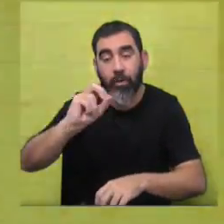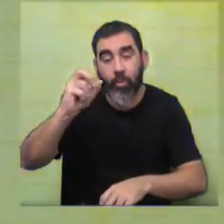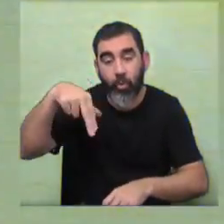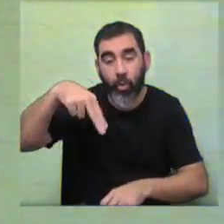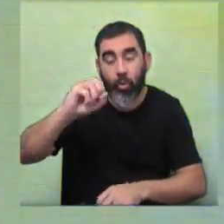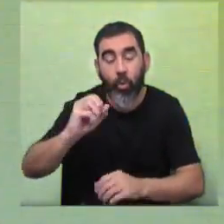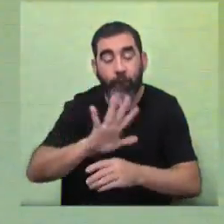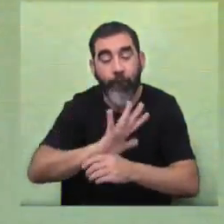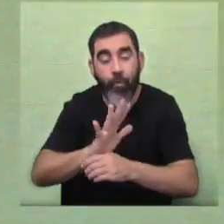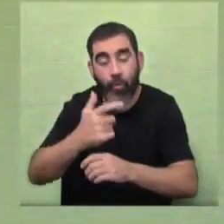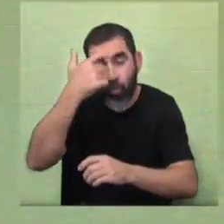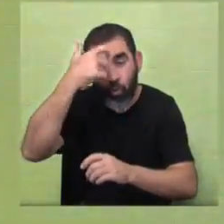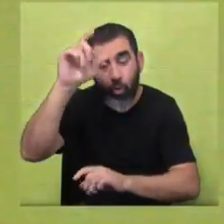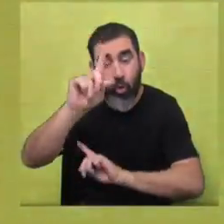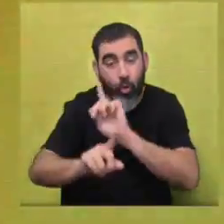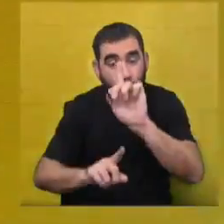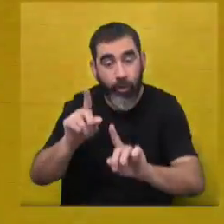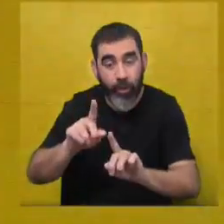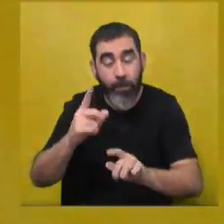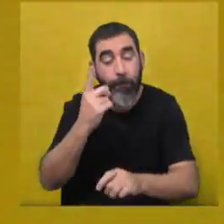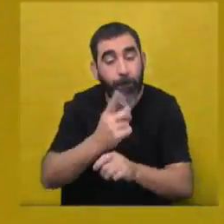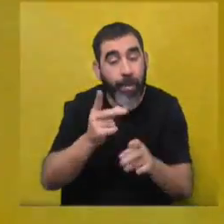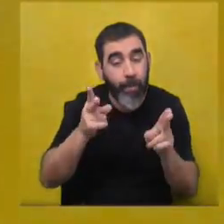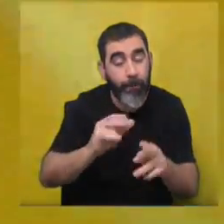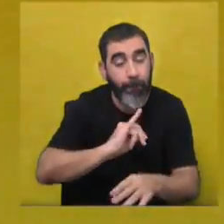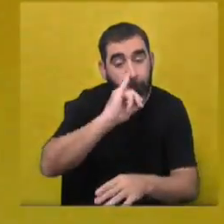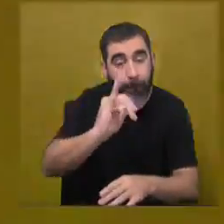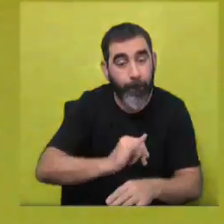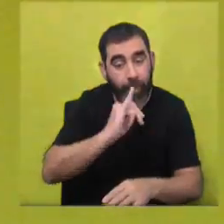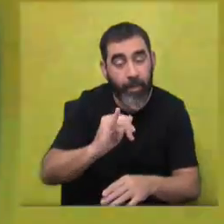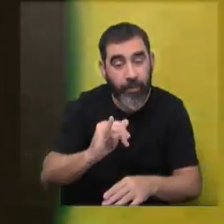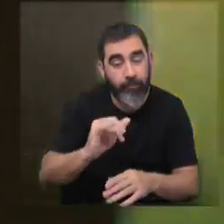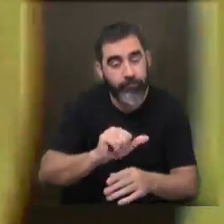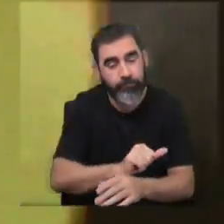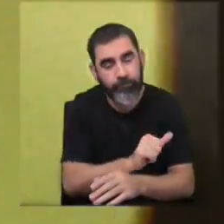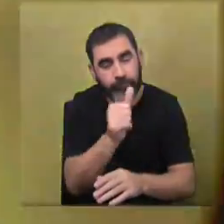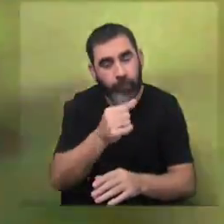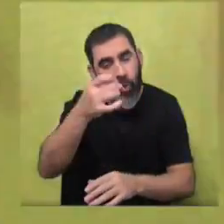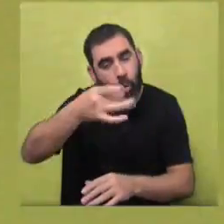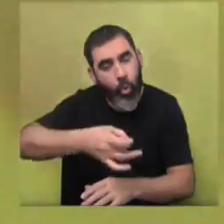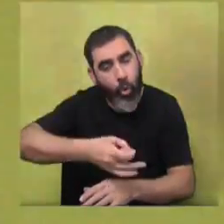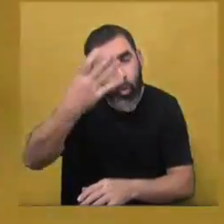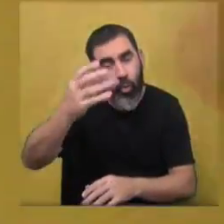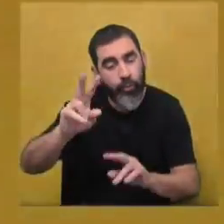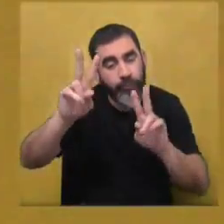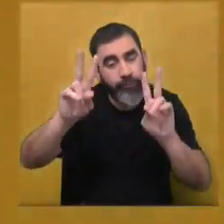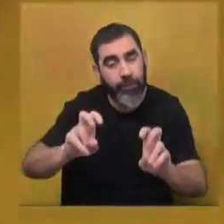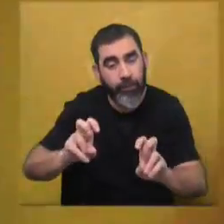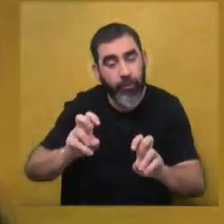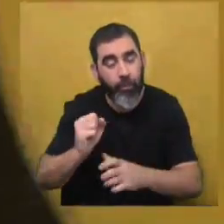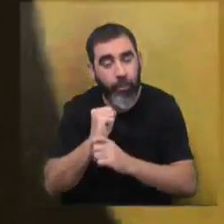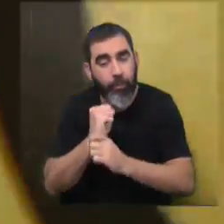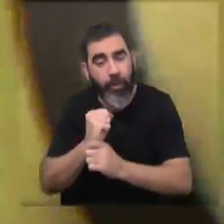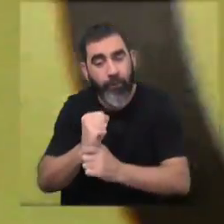Facultad de Ciencias. En este caso y en esta primera parte del informe vamos a repasar algunos conceptos que tienen que ver con